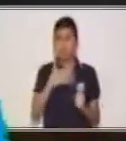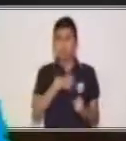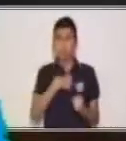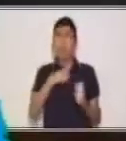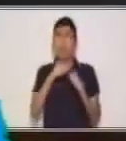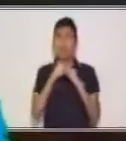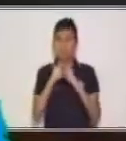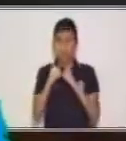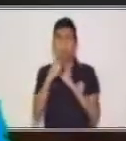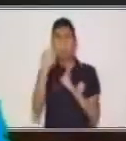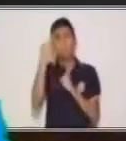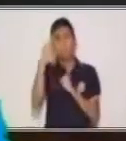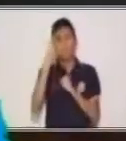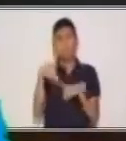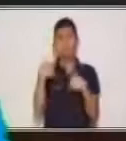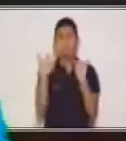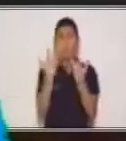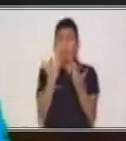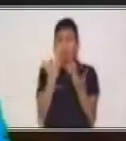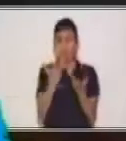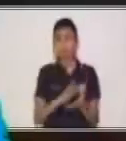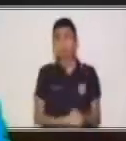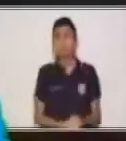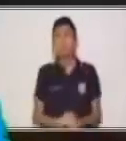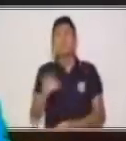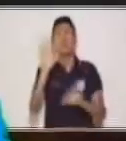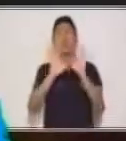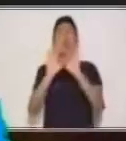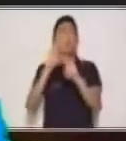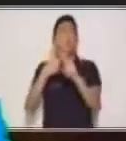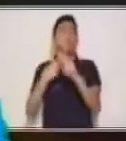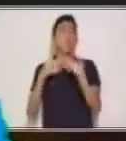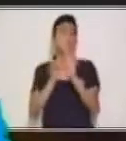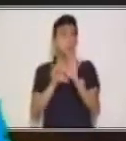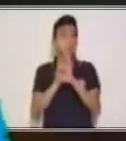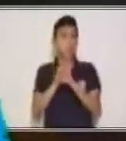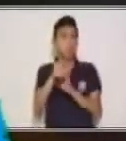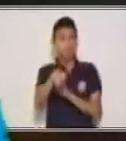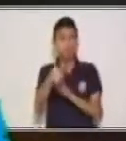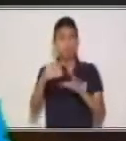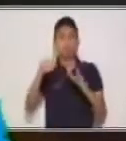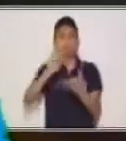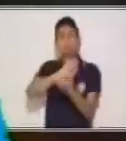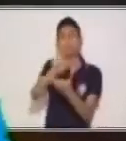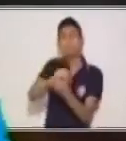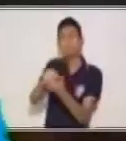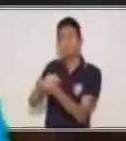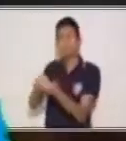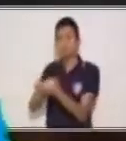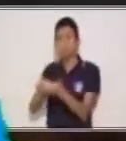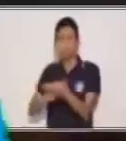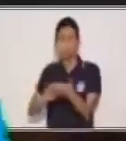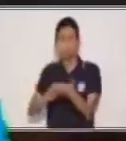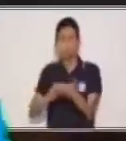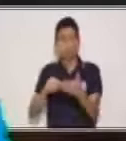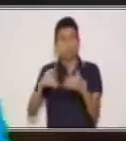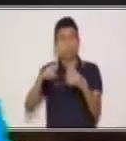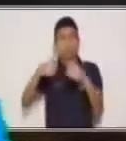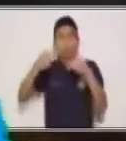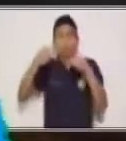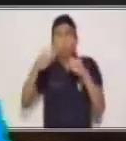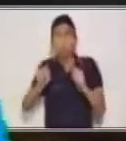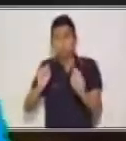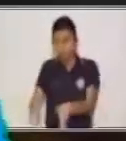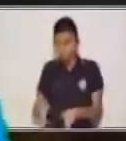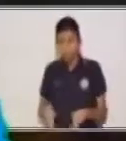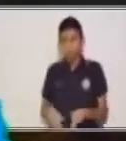que es quien recibe la acción, ¿ok? O cuando quebraron un trasto, cuando estaban lavando trastos, ¿verdad? Y por ejemplo, no sé, se quebró. No